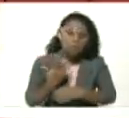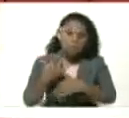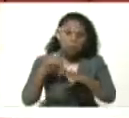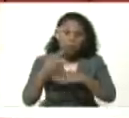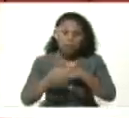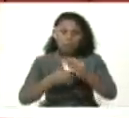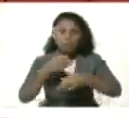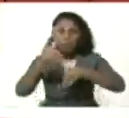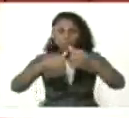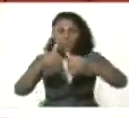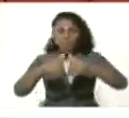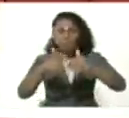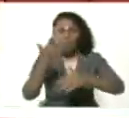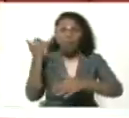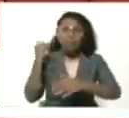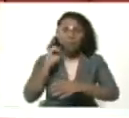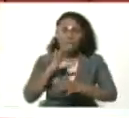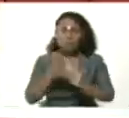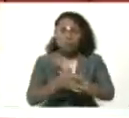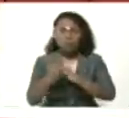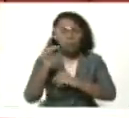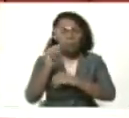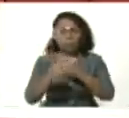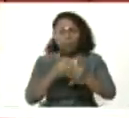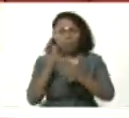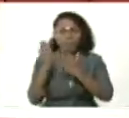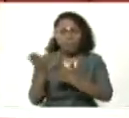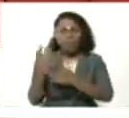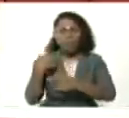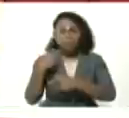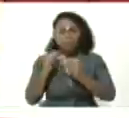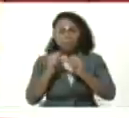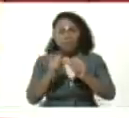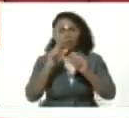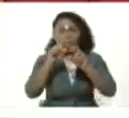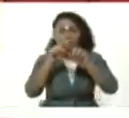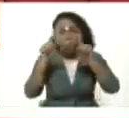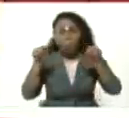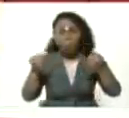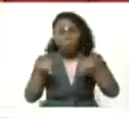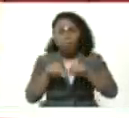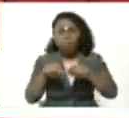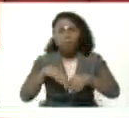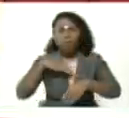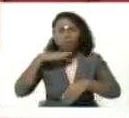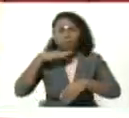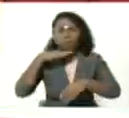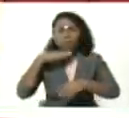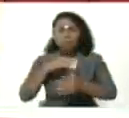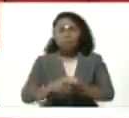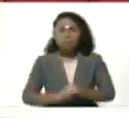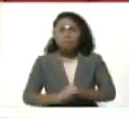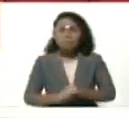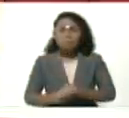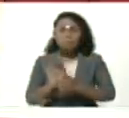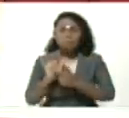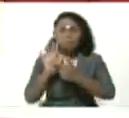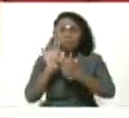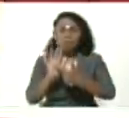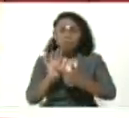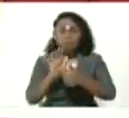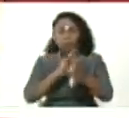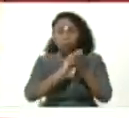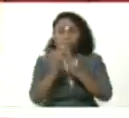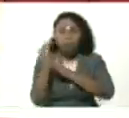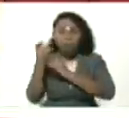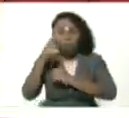sacaron. Nunca ha sido así. Y hemos mantenido que donde hay un cuadro de suficiente méritos para la comunidad, para